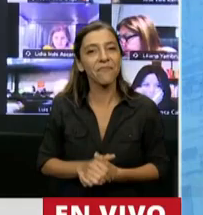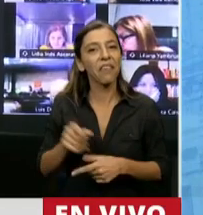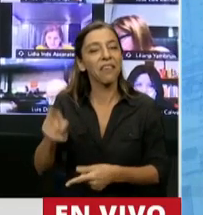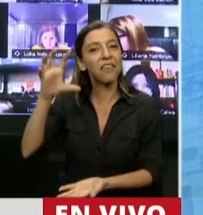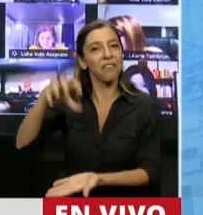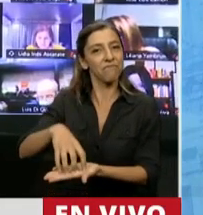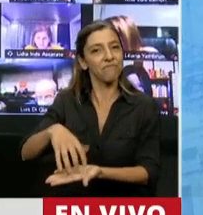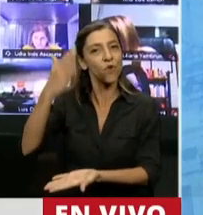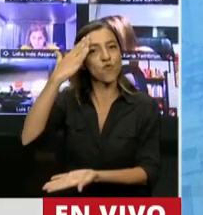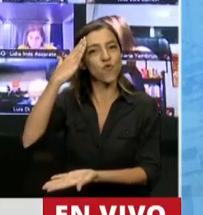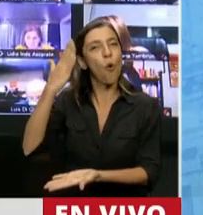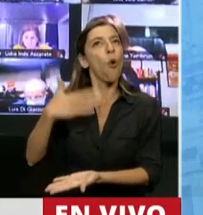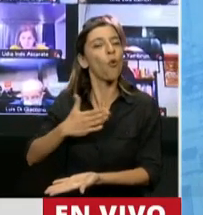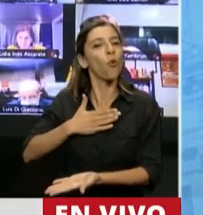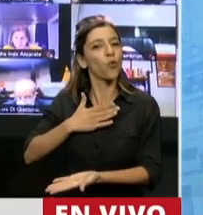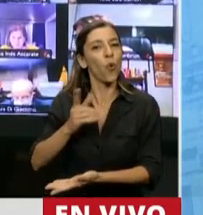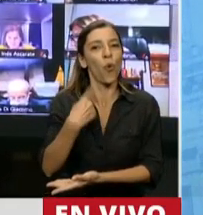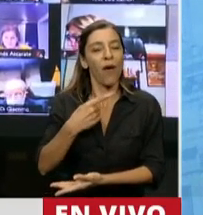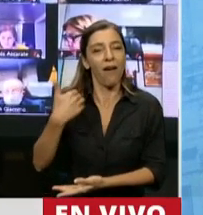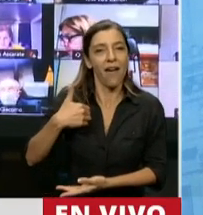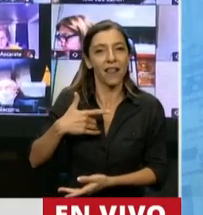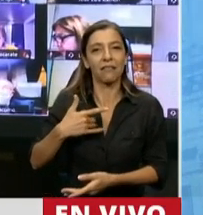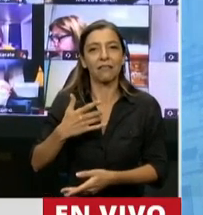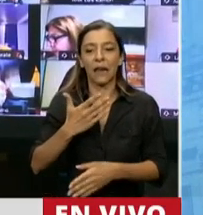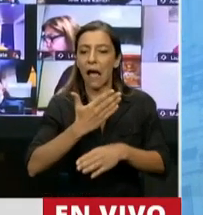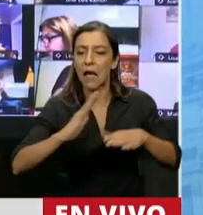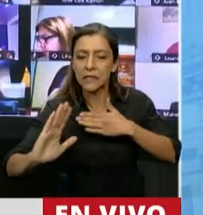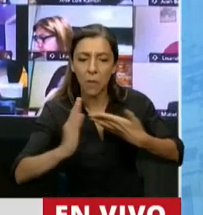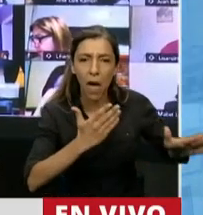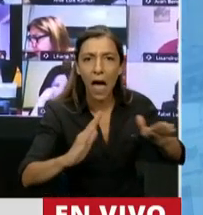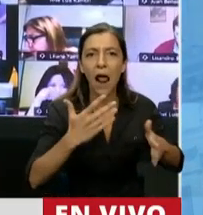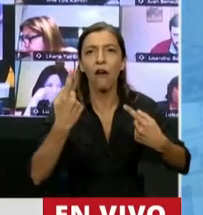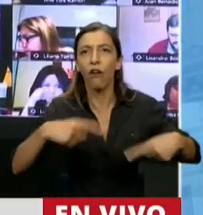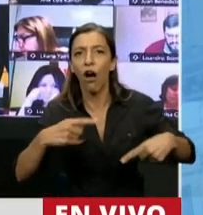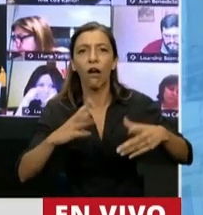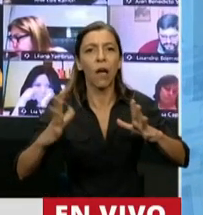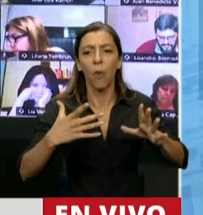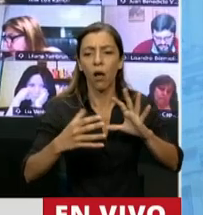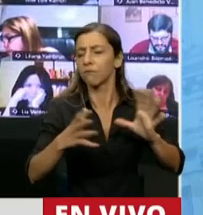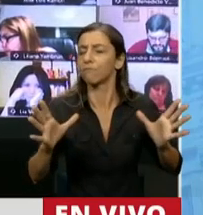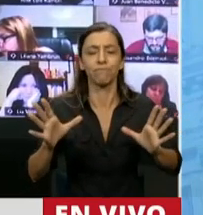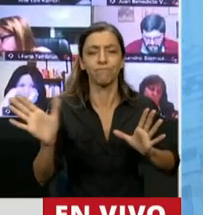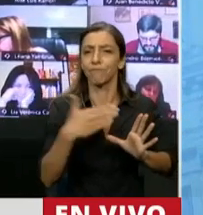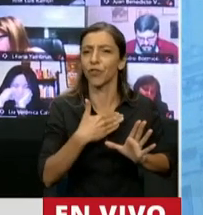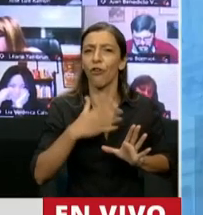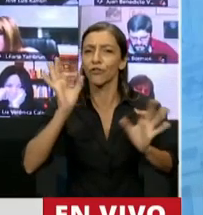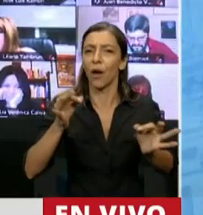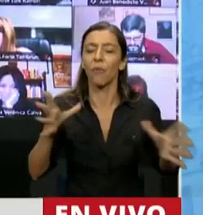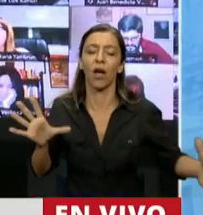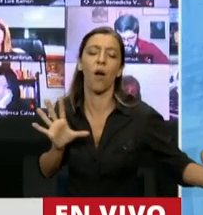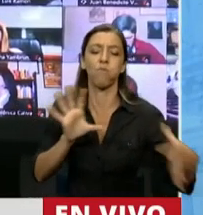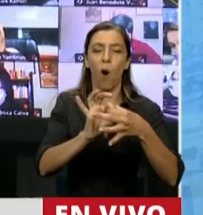los argentinos, sin distinción de nada, sin grieta de por medio, nos consideremos que es nuestra casa y nuestro hogar.